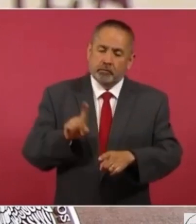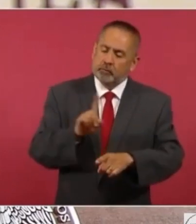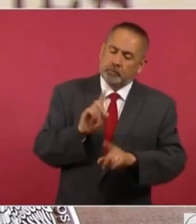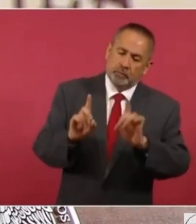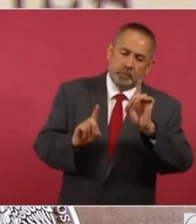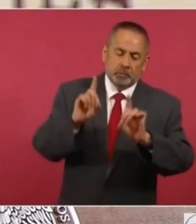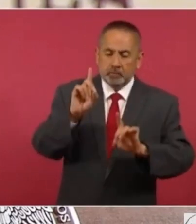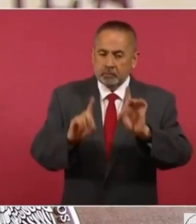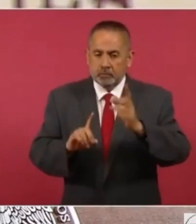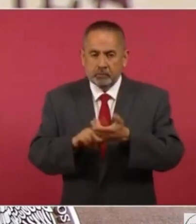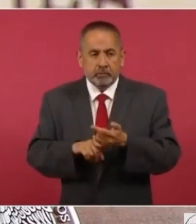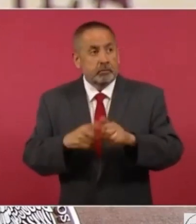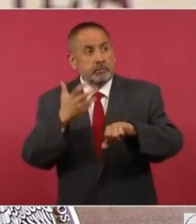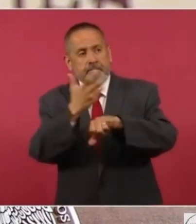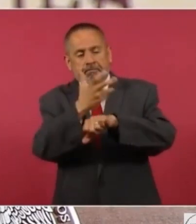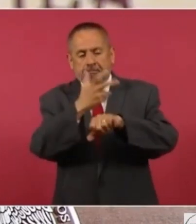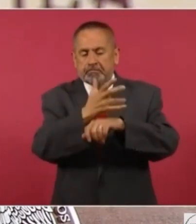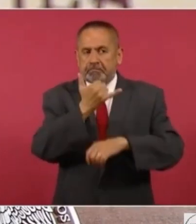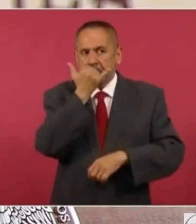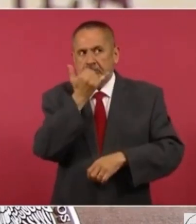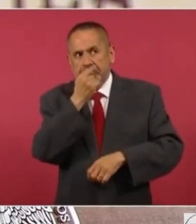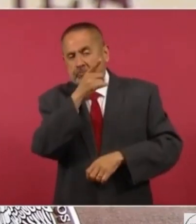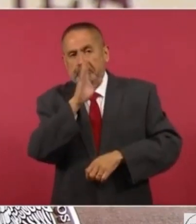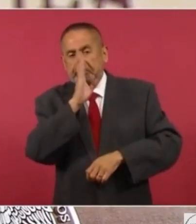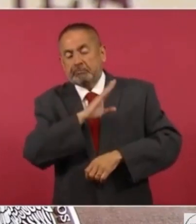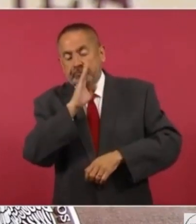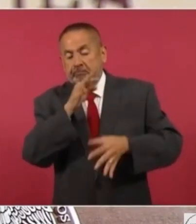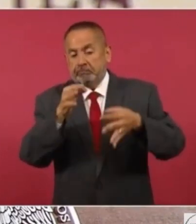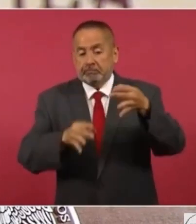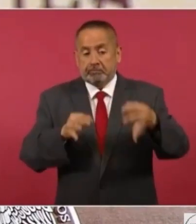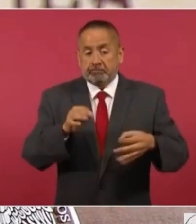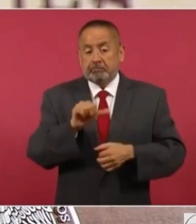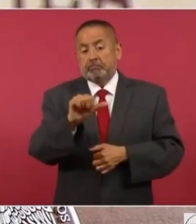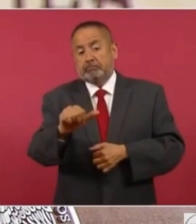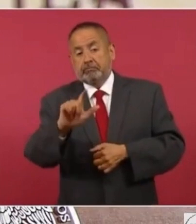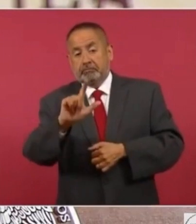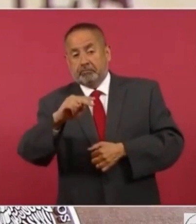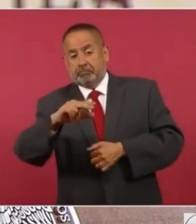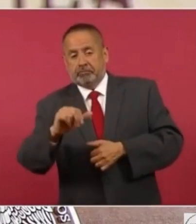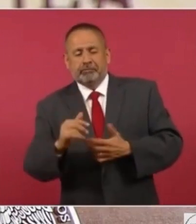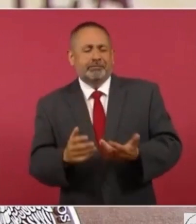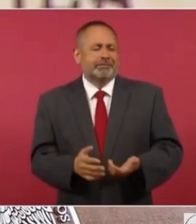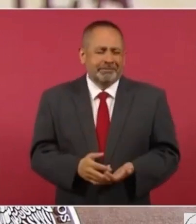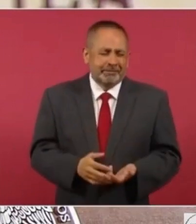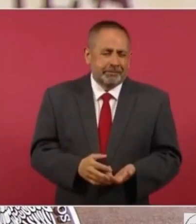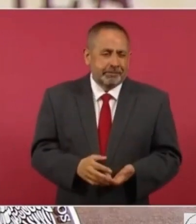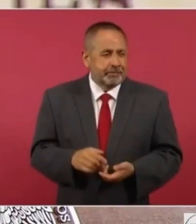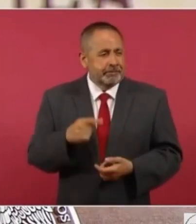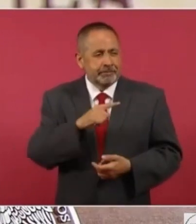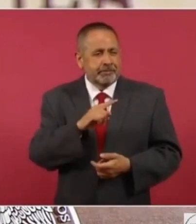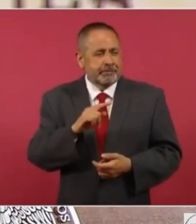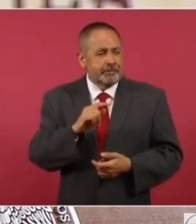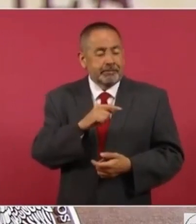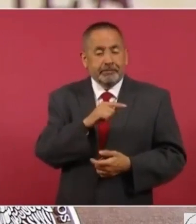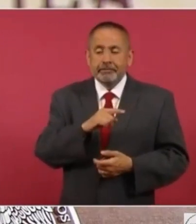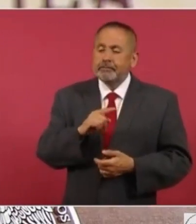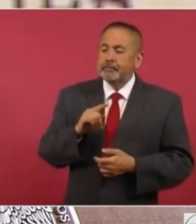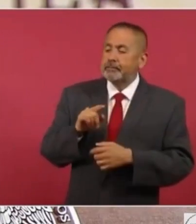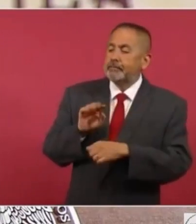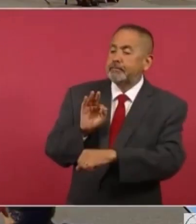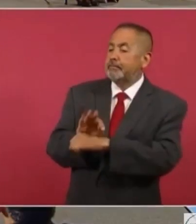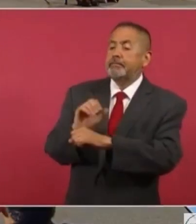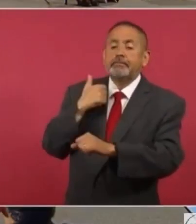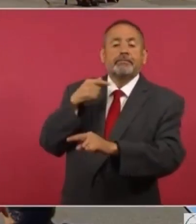inteligencia del gobierno de Estados Unidos. Pero como ya vimos, defendió al ex fiscal Barr y su